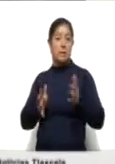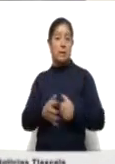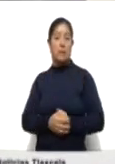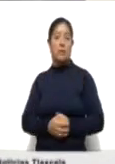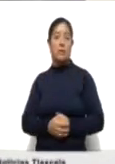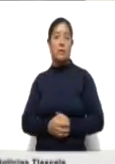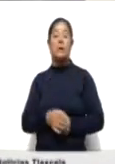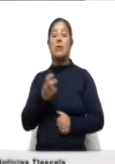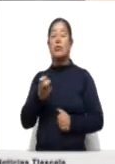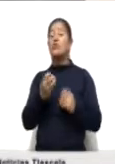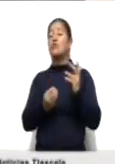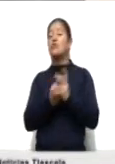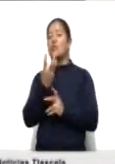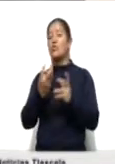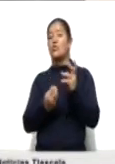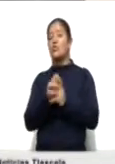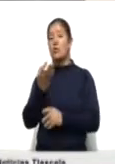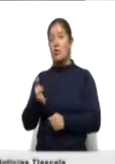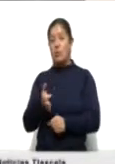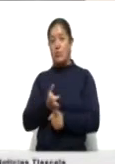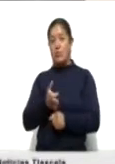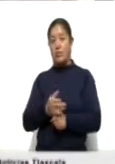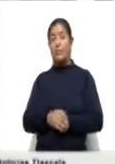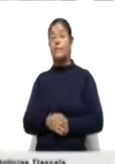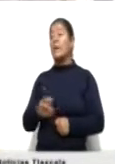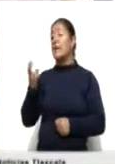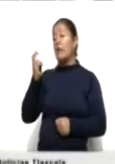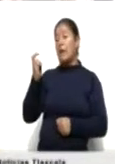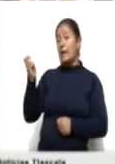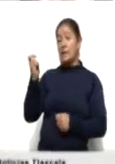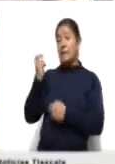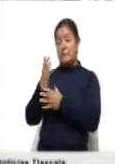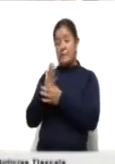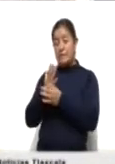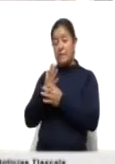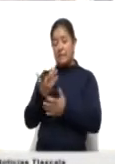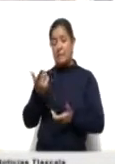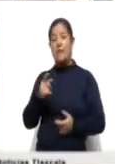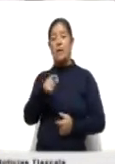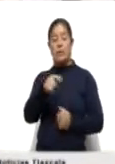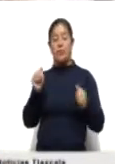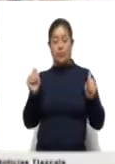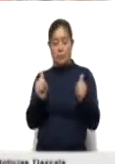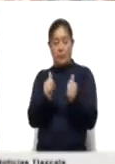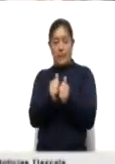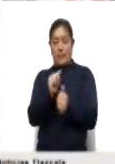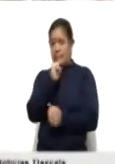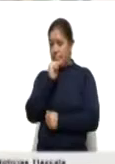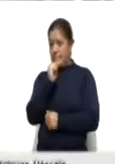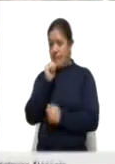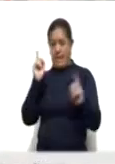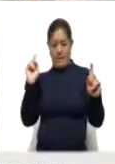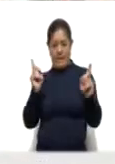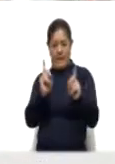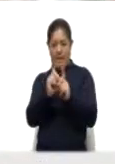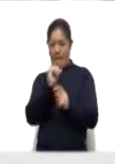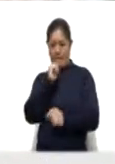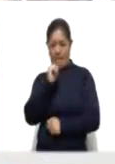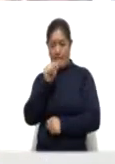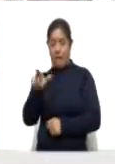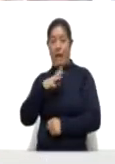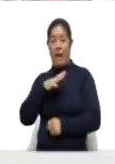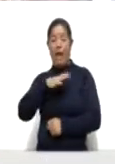esta nueva normalidad, ¿no? La especialista recomienda no realizar actividades de acercamiento físico y evitar organizar